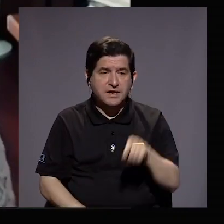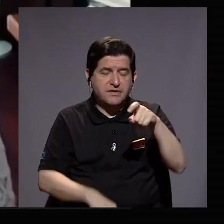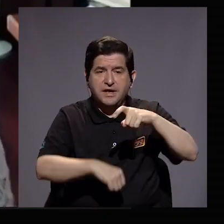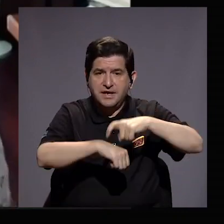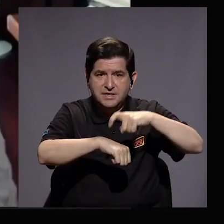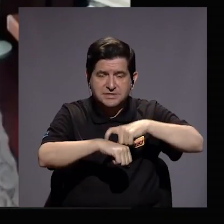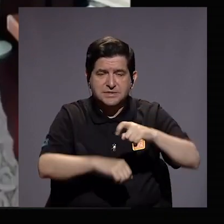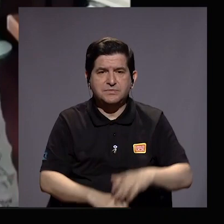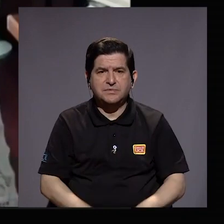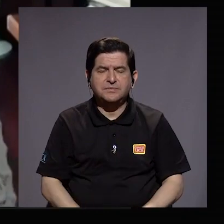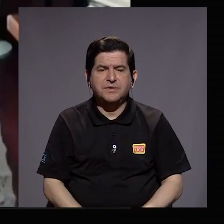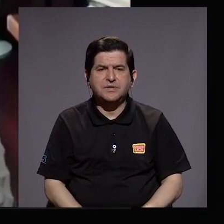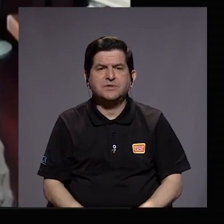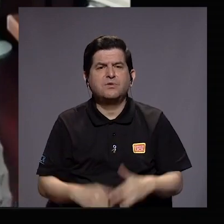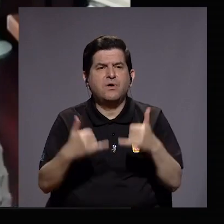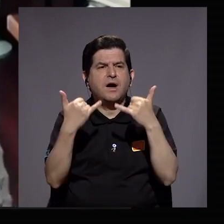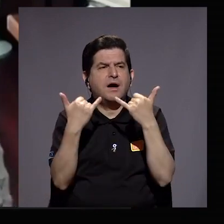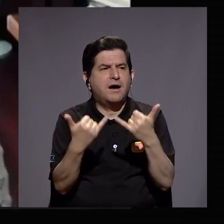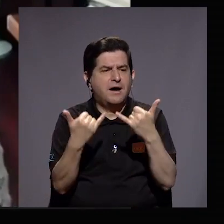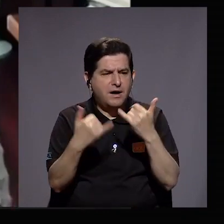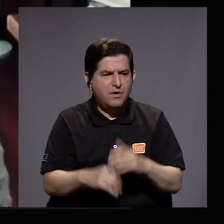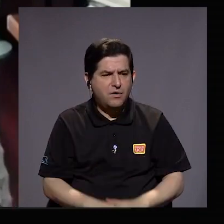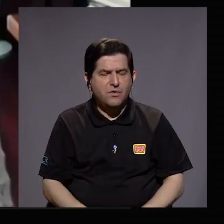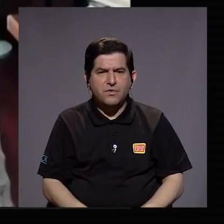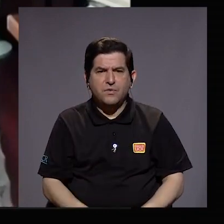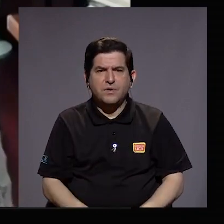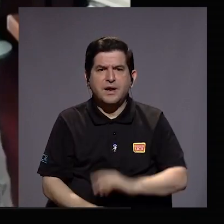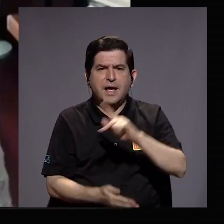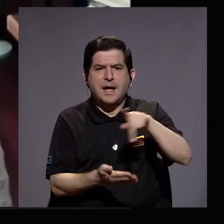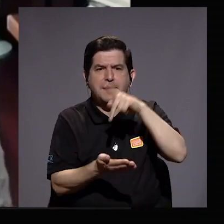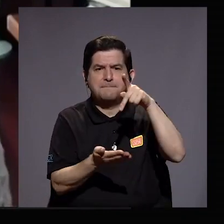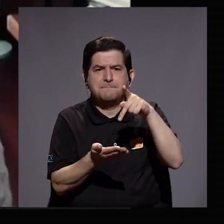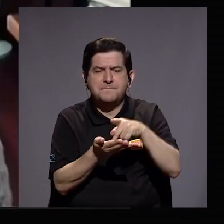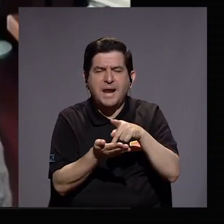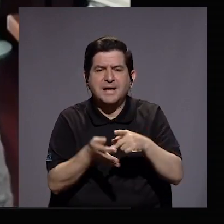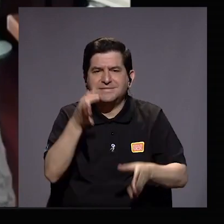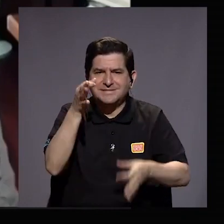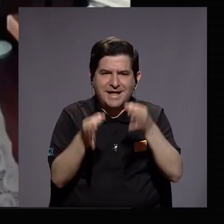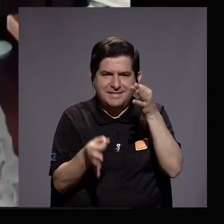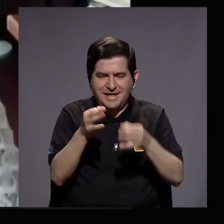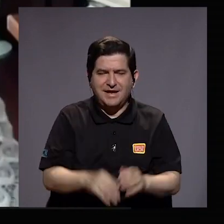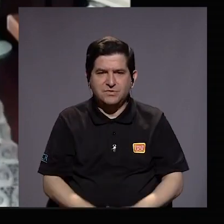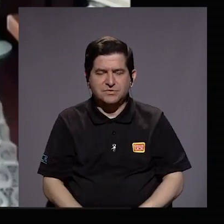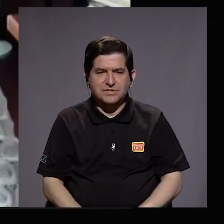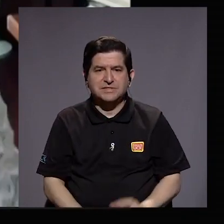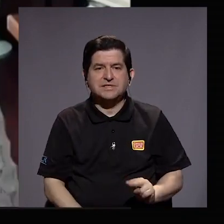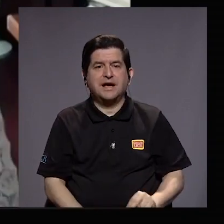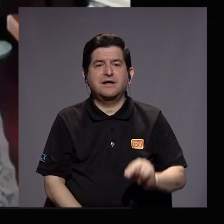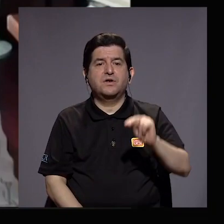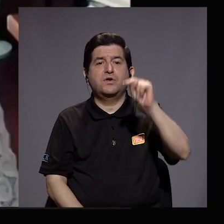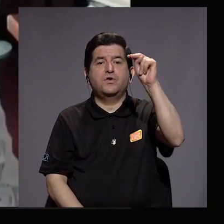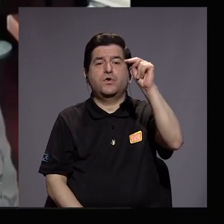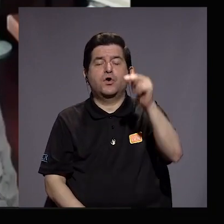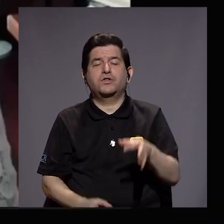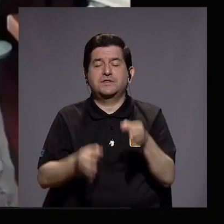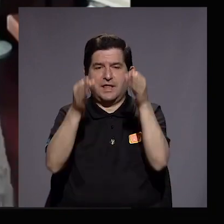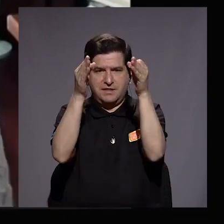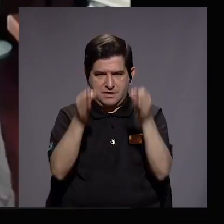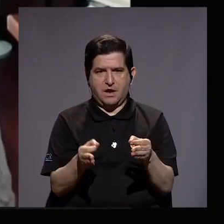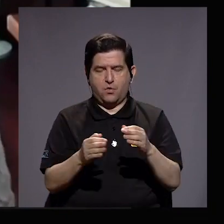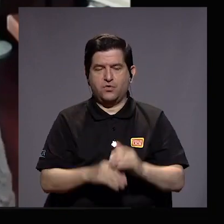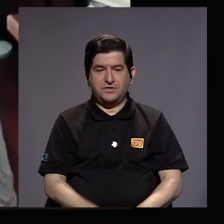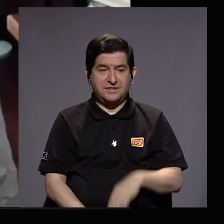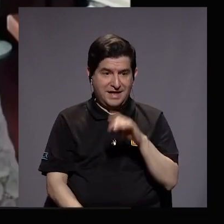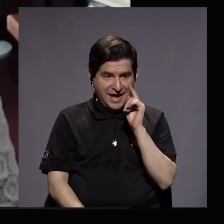estaba ubicada en lo que es hoy la Plaza de la Justicia, es decir, al costado norte de la